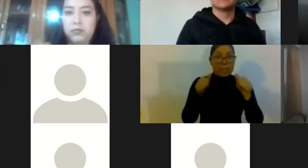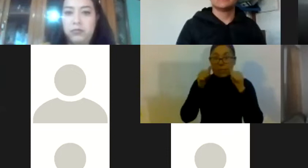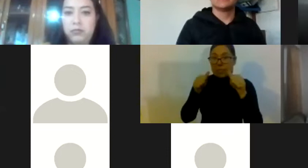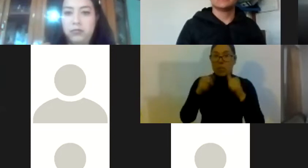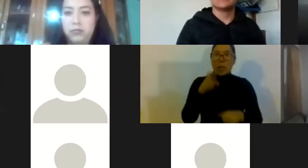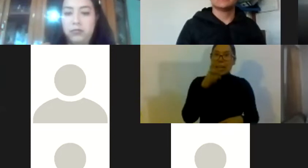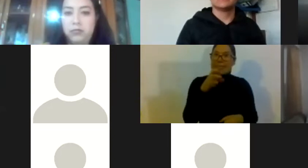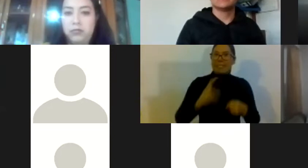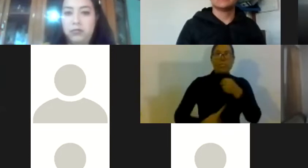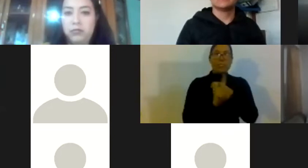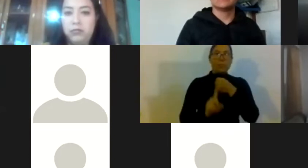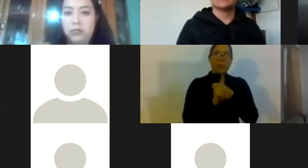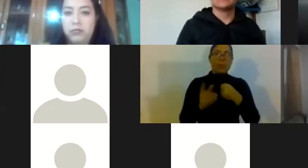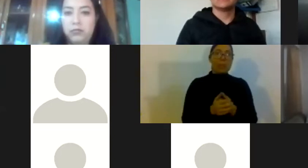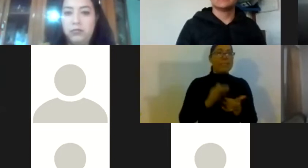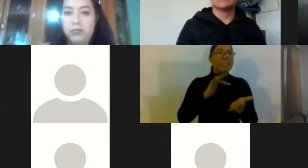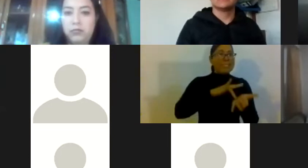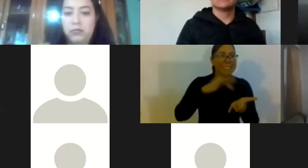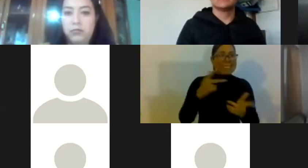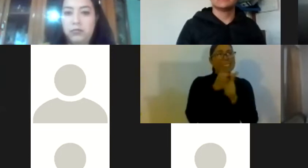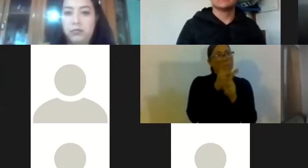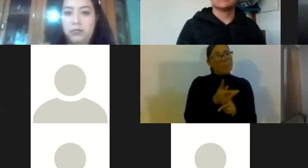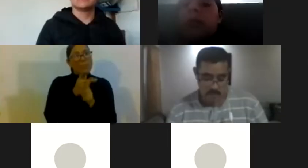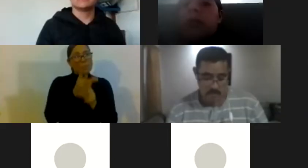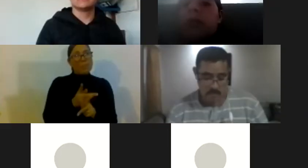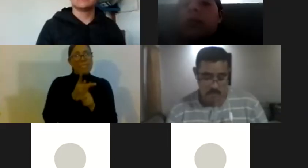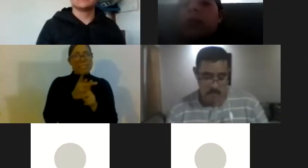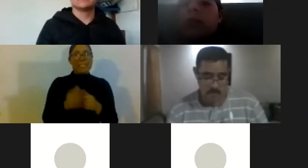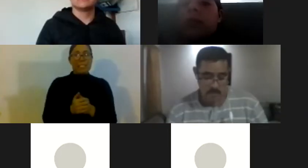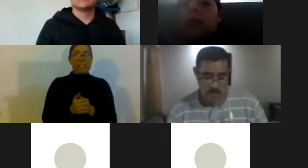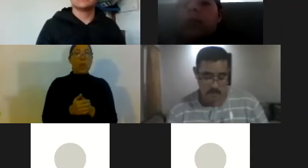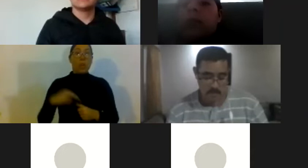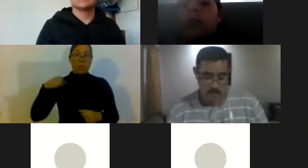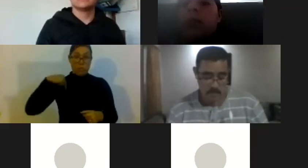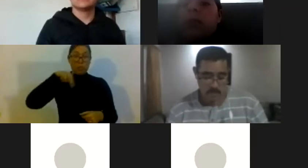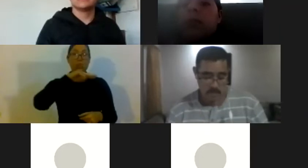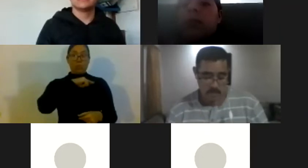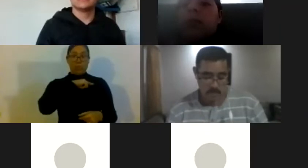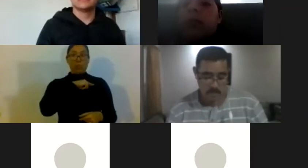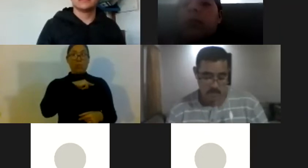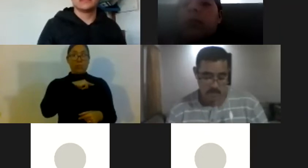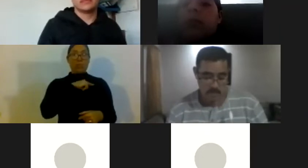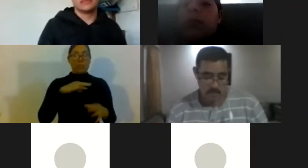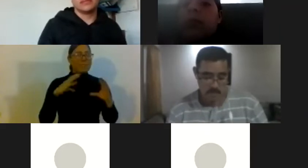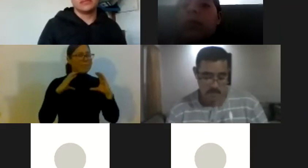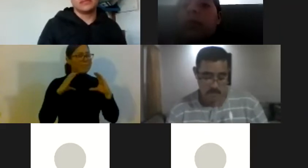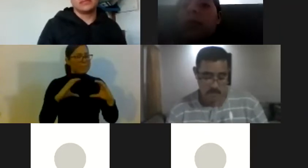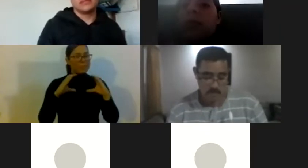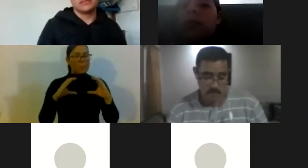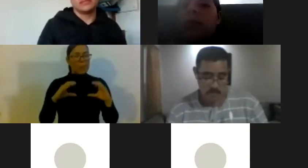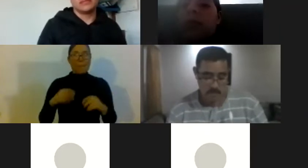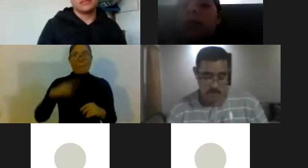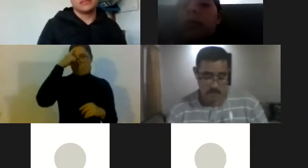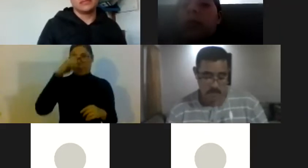y su tolerancia. Vamos a tener todo el cuidado para que reciban los links a tiempo y que puedan estar